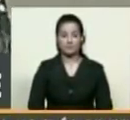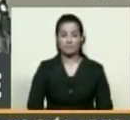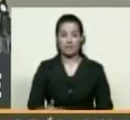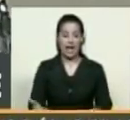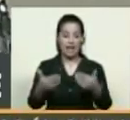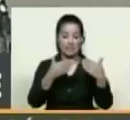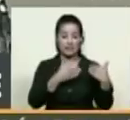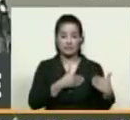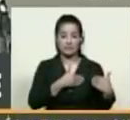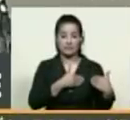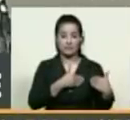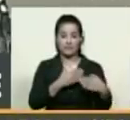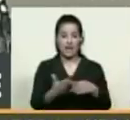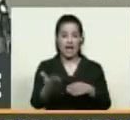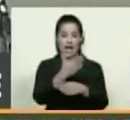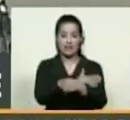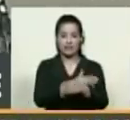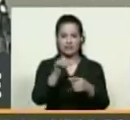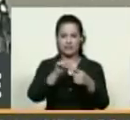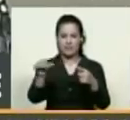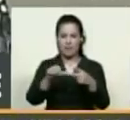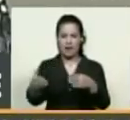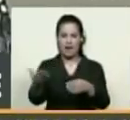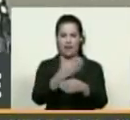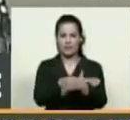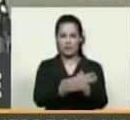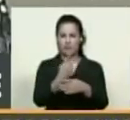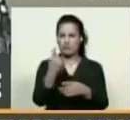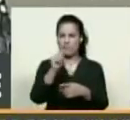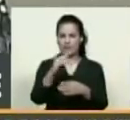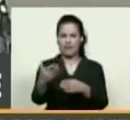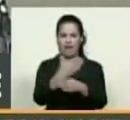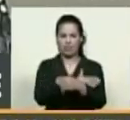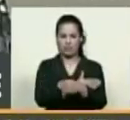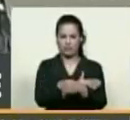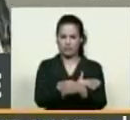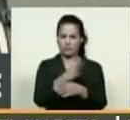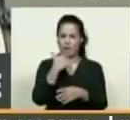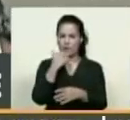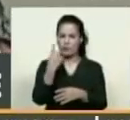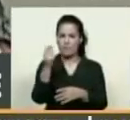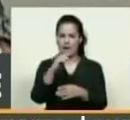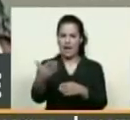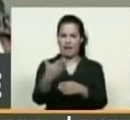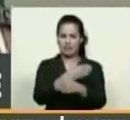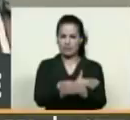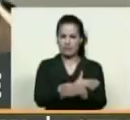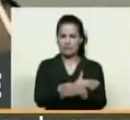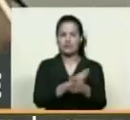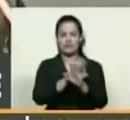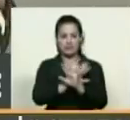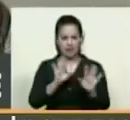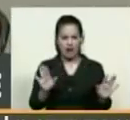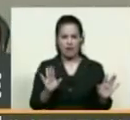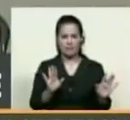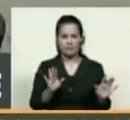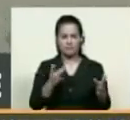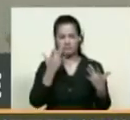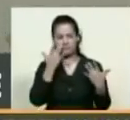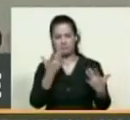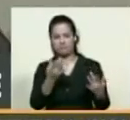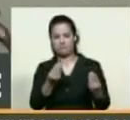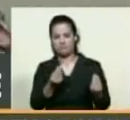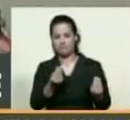Previamente, semanas antes, un mes antes prácticamente, ya venía una señal de